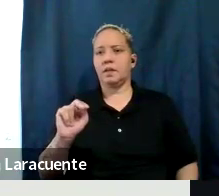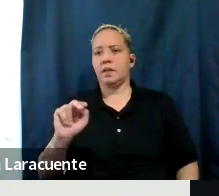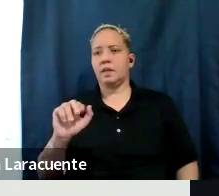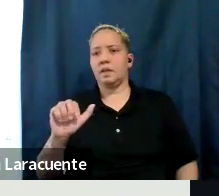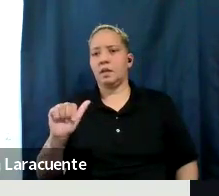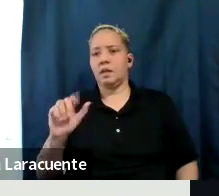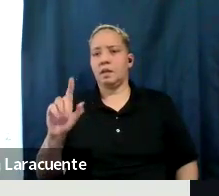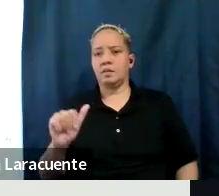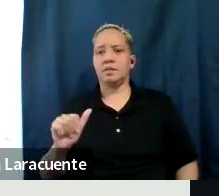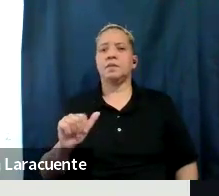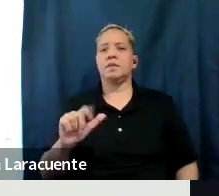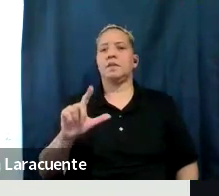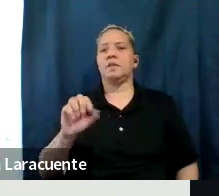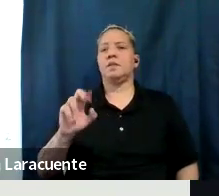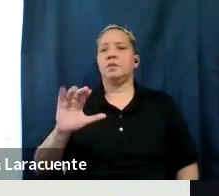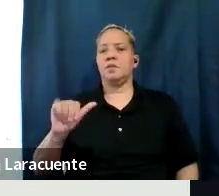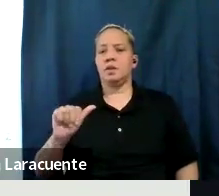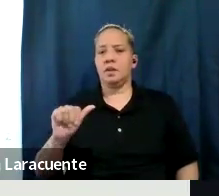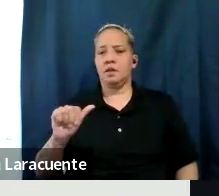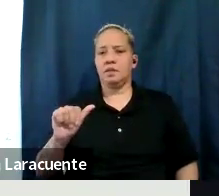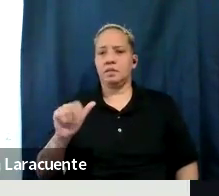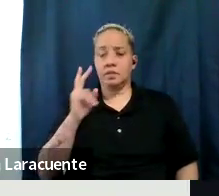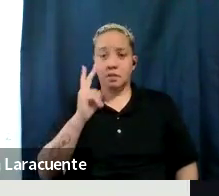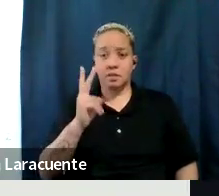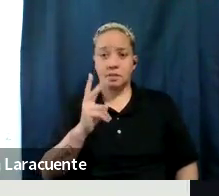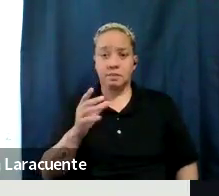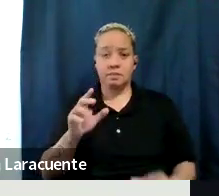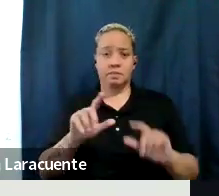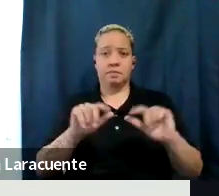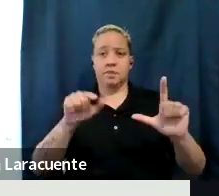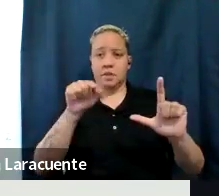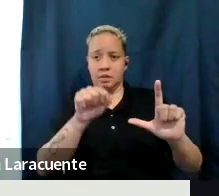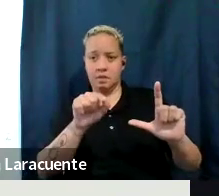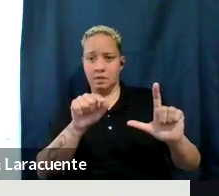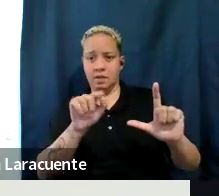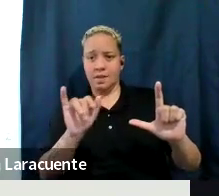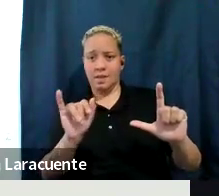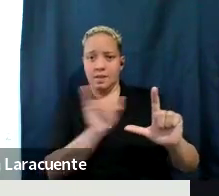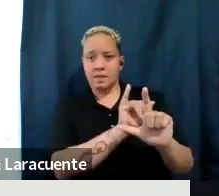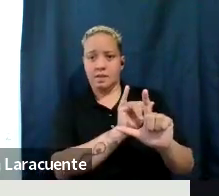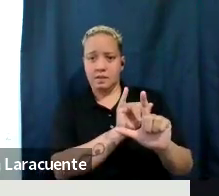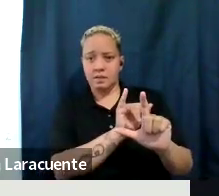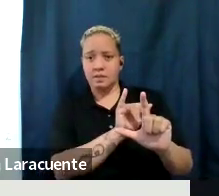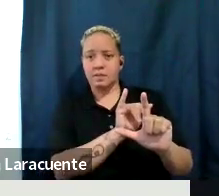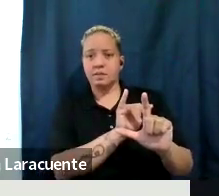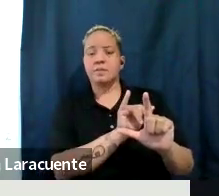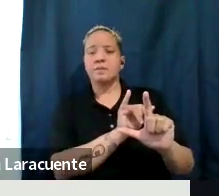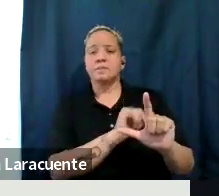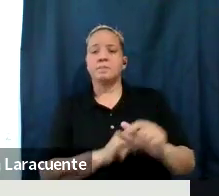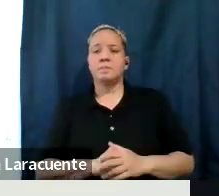aparece Lorca en la esquina, si ustedes miran a la pantalla, en la esquina izquierda,